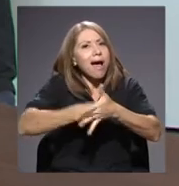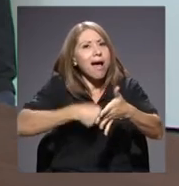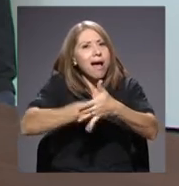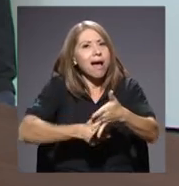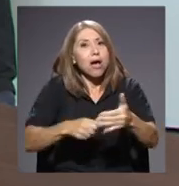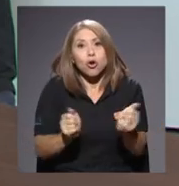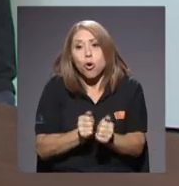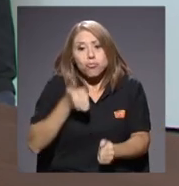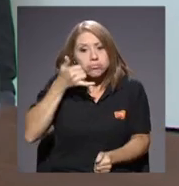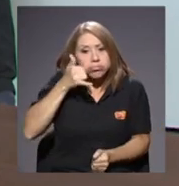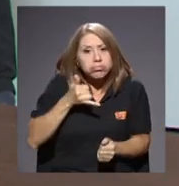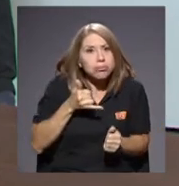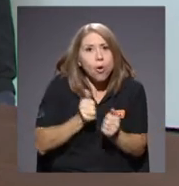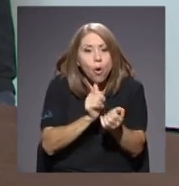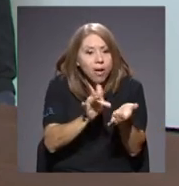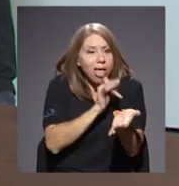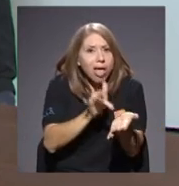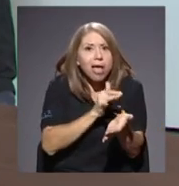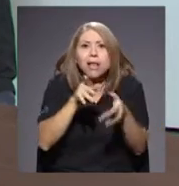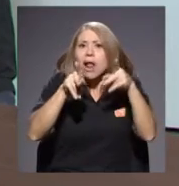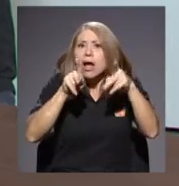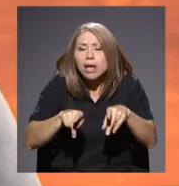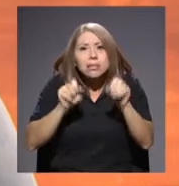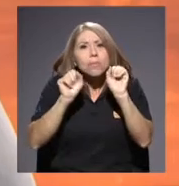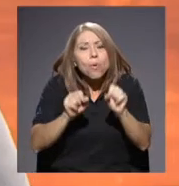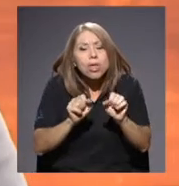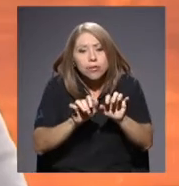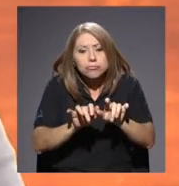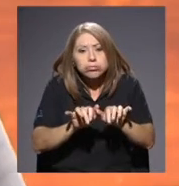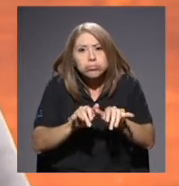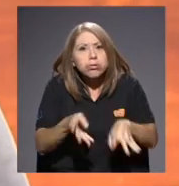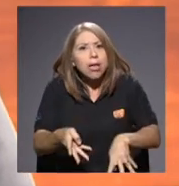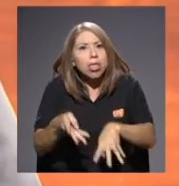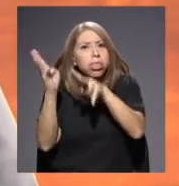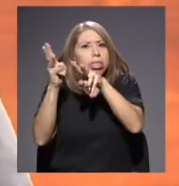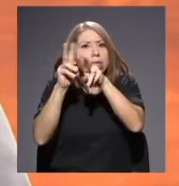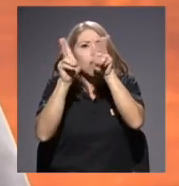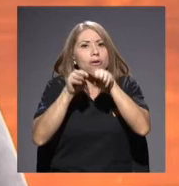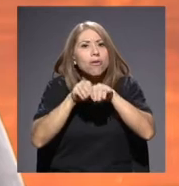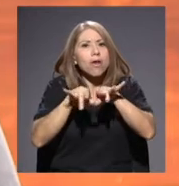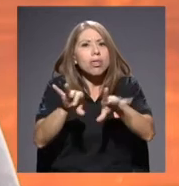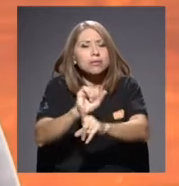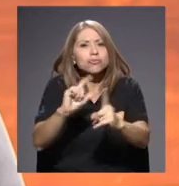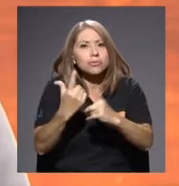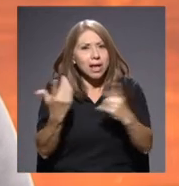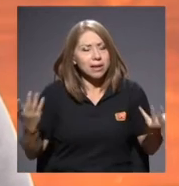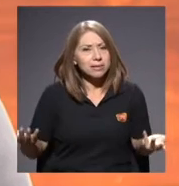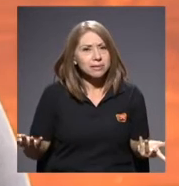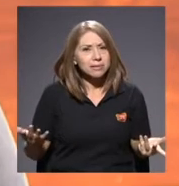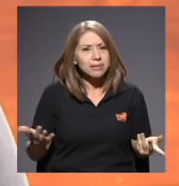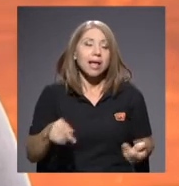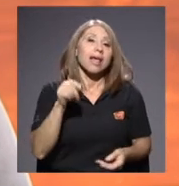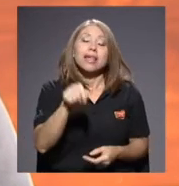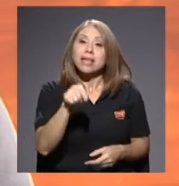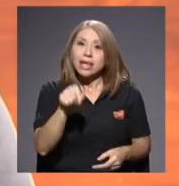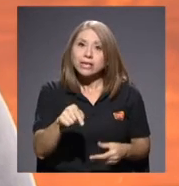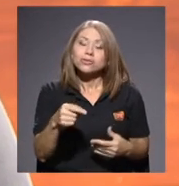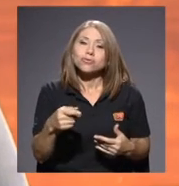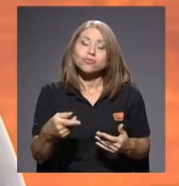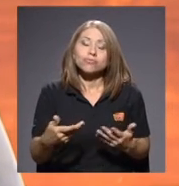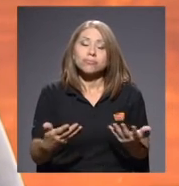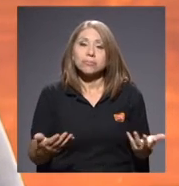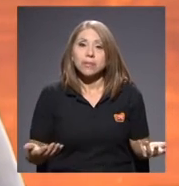ya pone sus denuncias en sus redes sociales, que creo que en ocasiones inclusive sobresalta momentos en